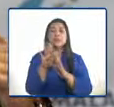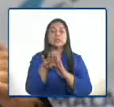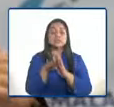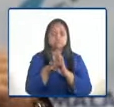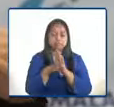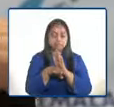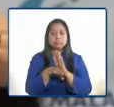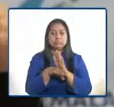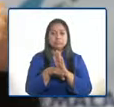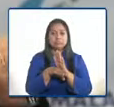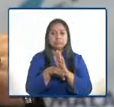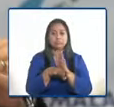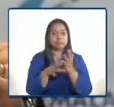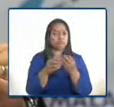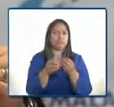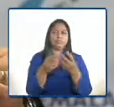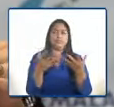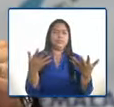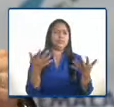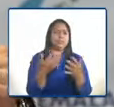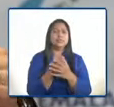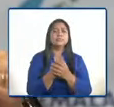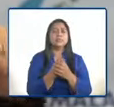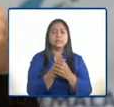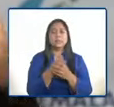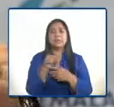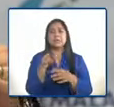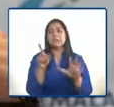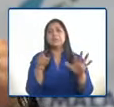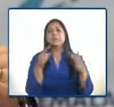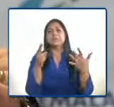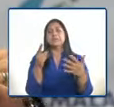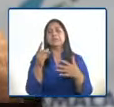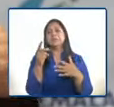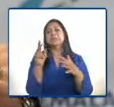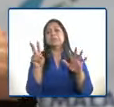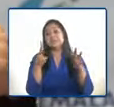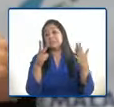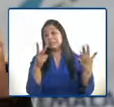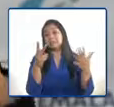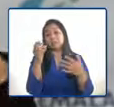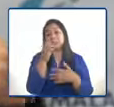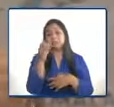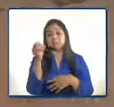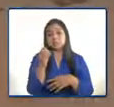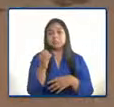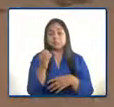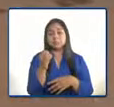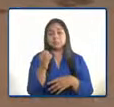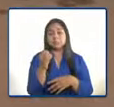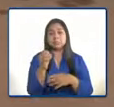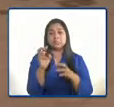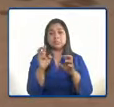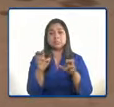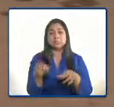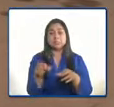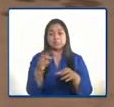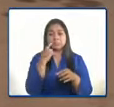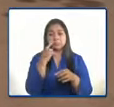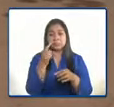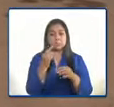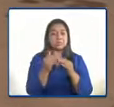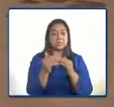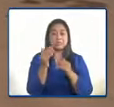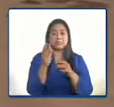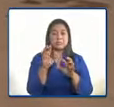dato bastante fuerte a un 17% de sobrepoblación en los centros de privación. Y